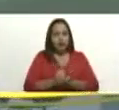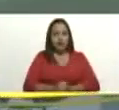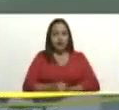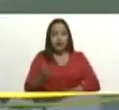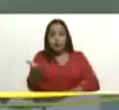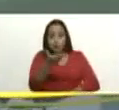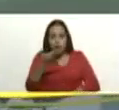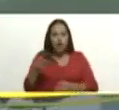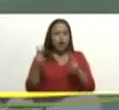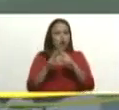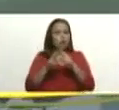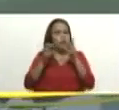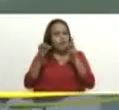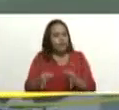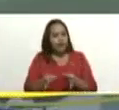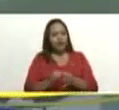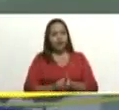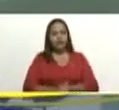ustedes la conocen muy bien.